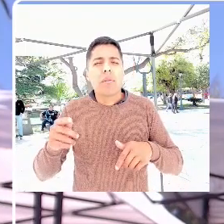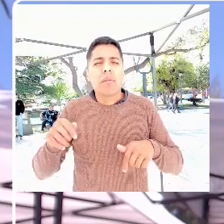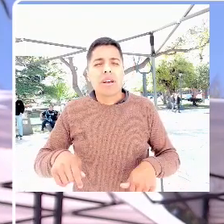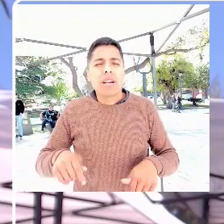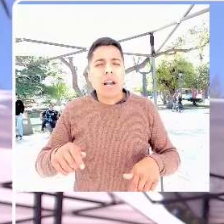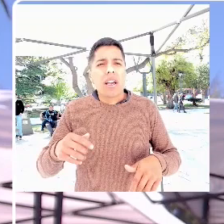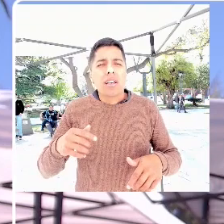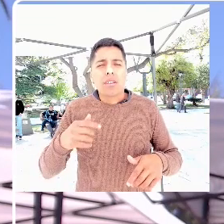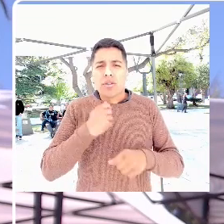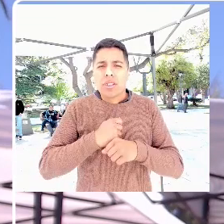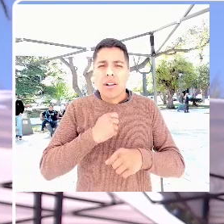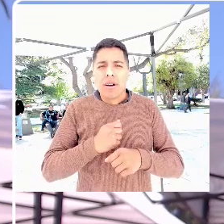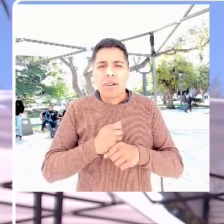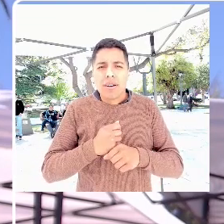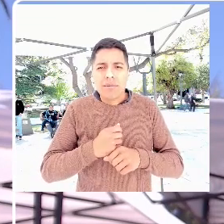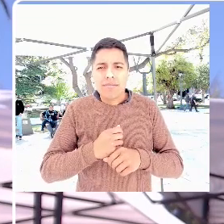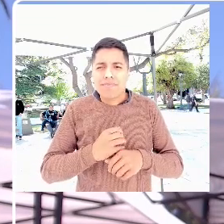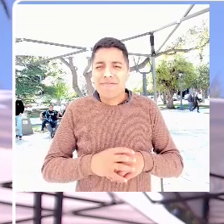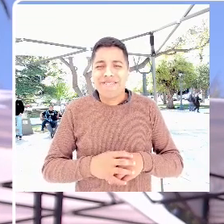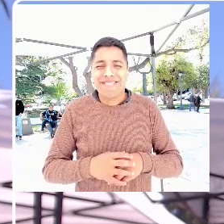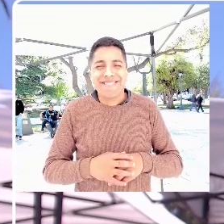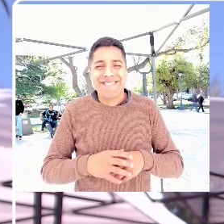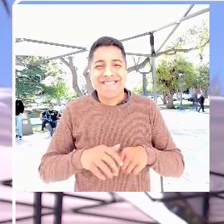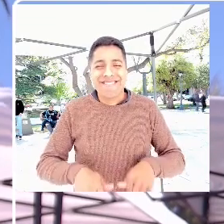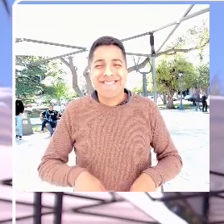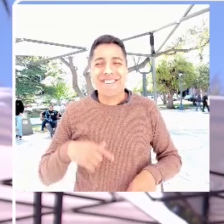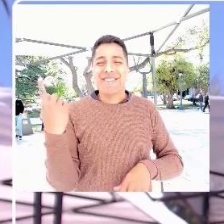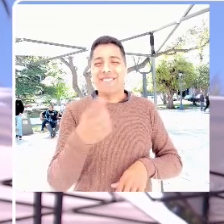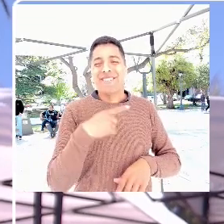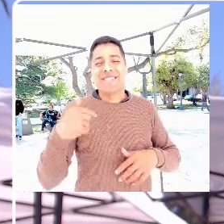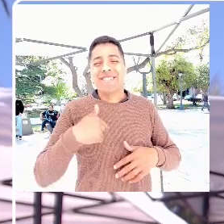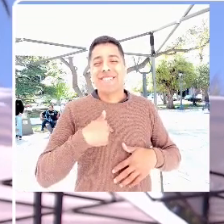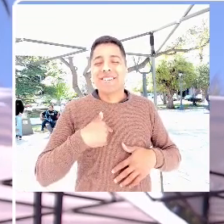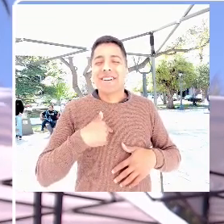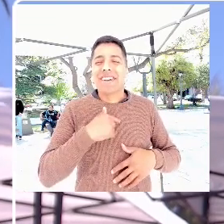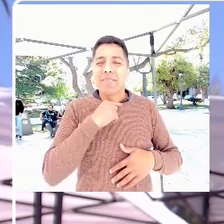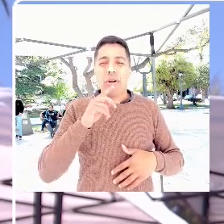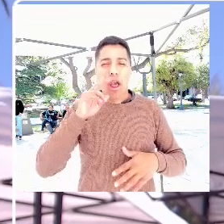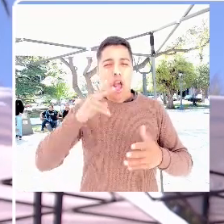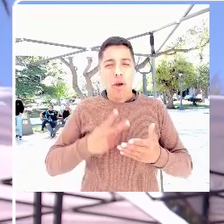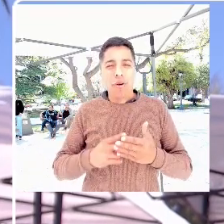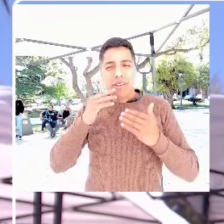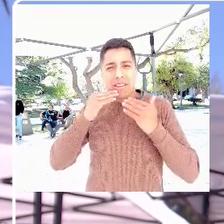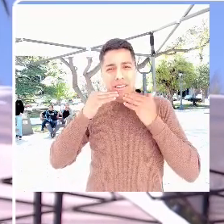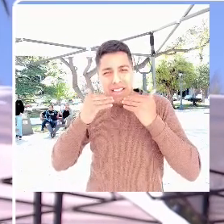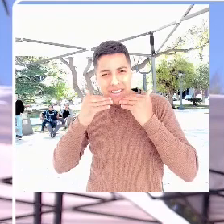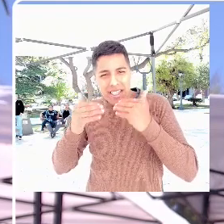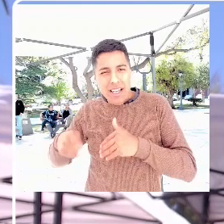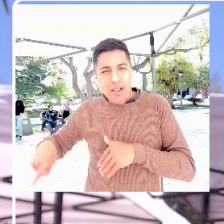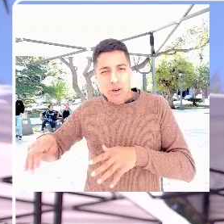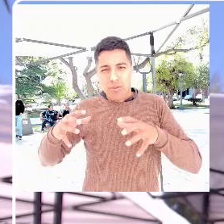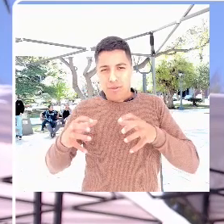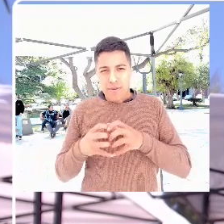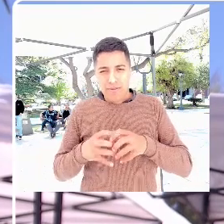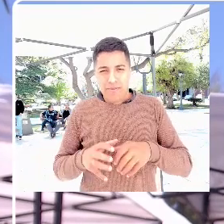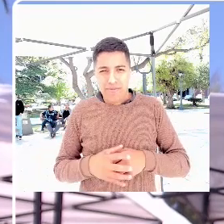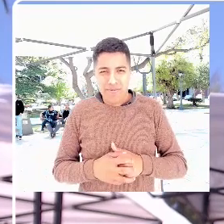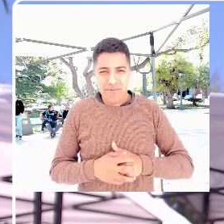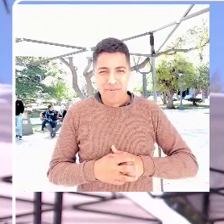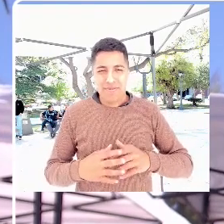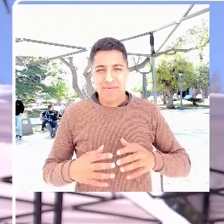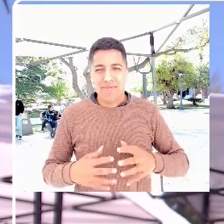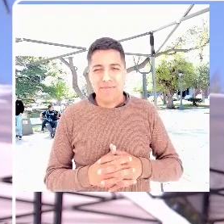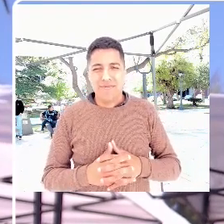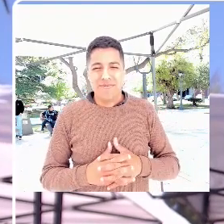que han sido deberes para toda la provincia. Así que agradecerles a este reconocimiento que más merecido tiene este cuerpo. Muchas gracias. Muy